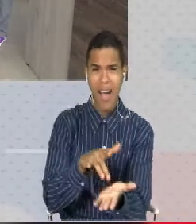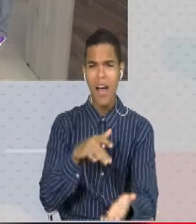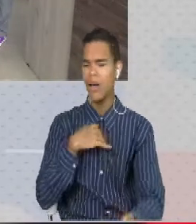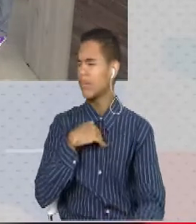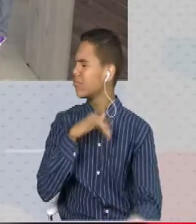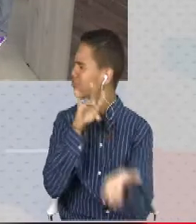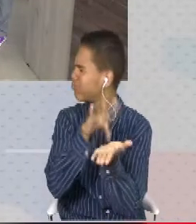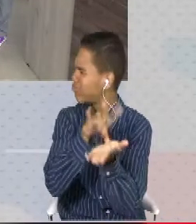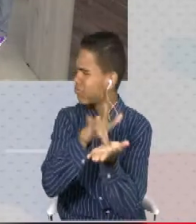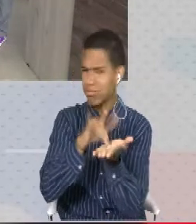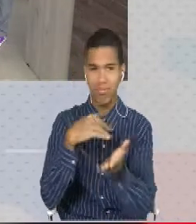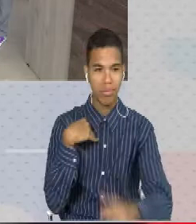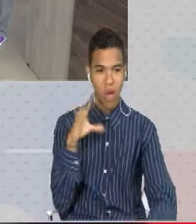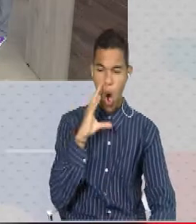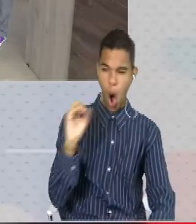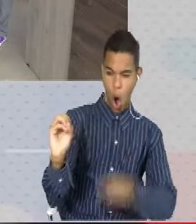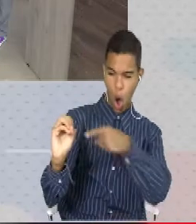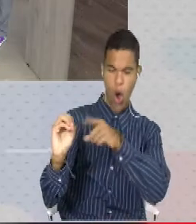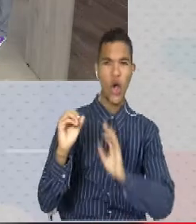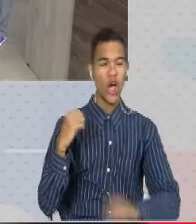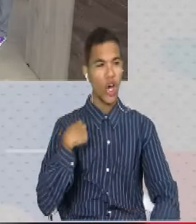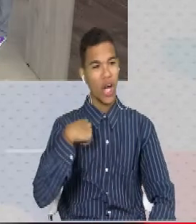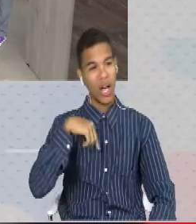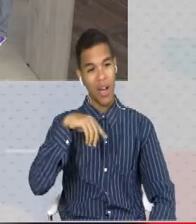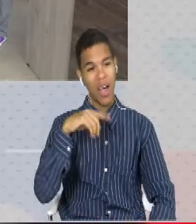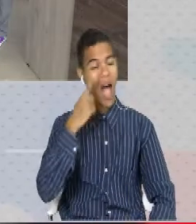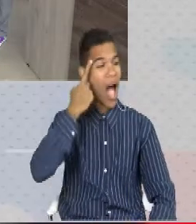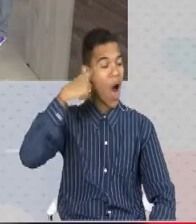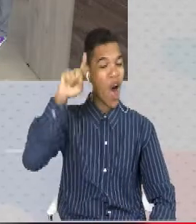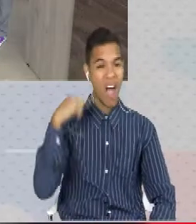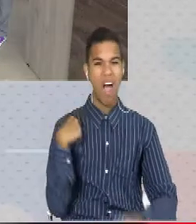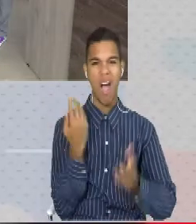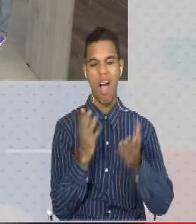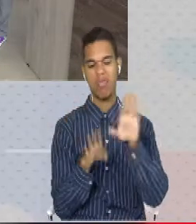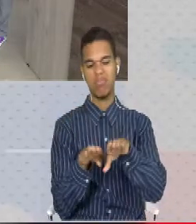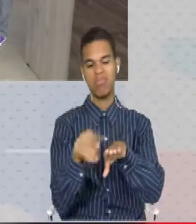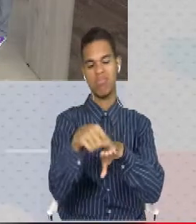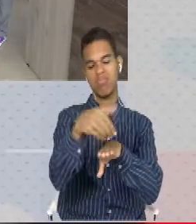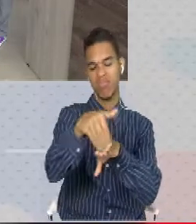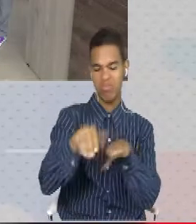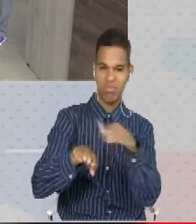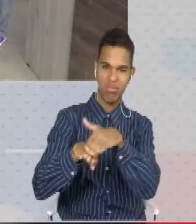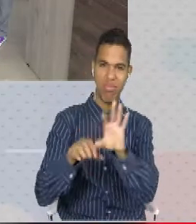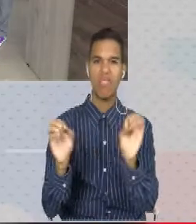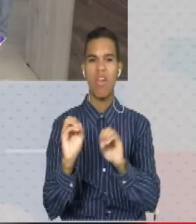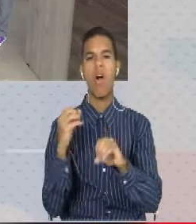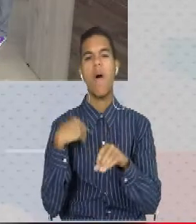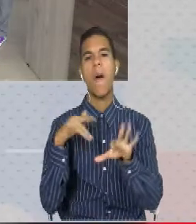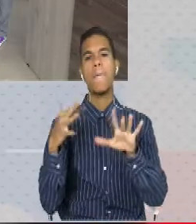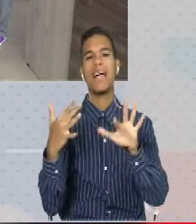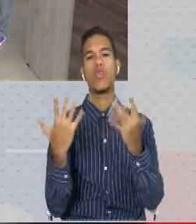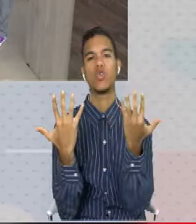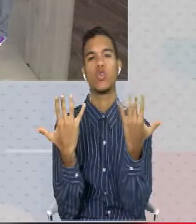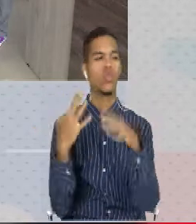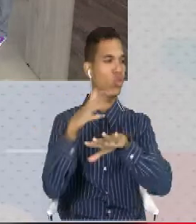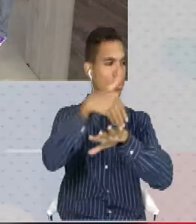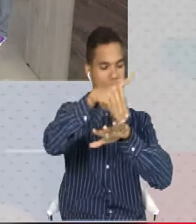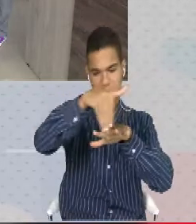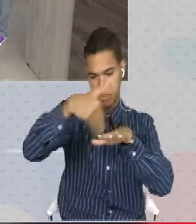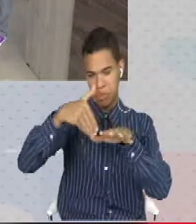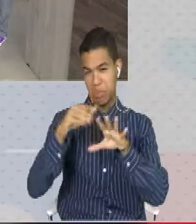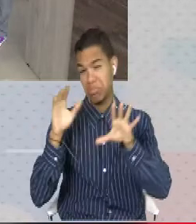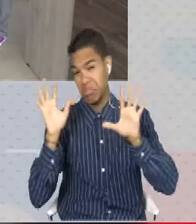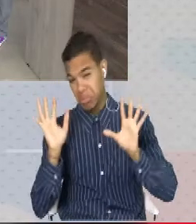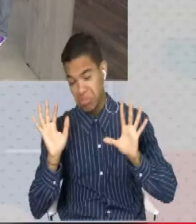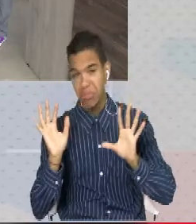general los hombres, ay sí, yo voy y me arreglo las uñas de los pies, voy y me arreglo las uñas de la mano, pero van en donde lo cogió el antojo, oiga, hoy me